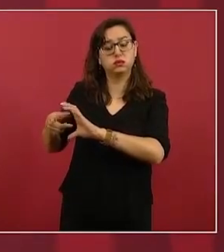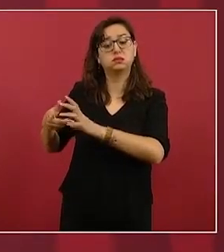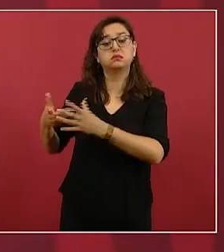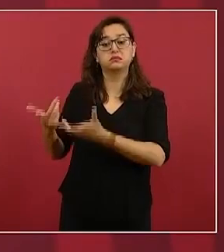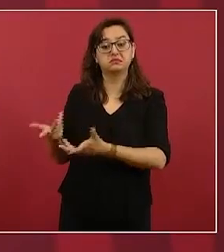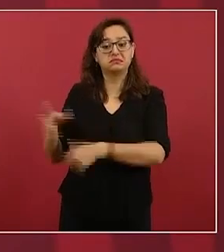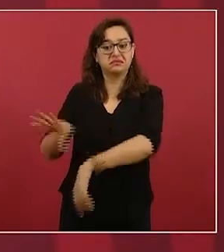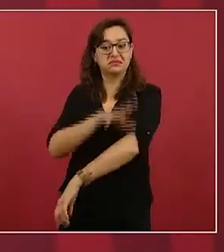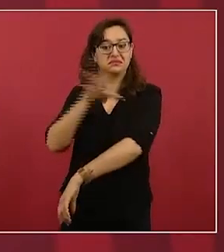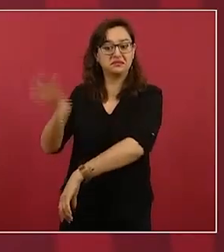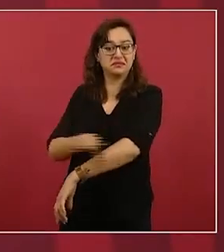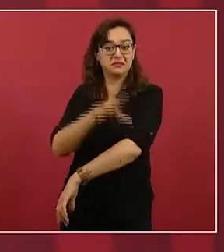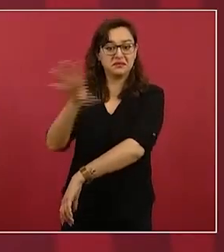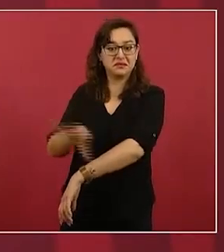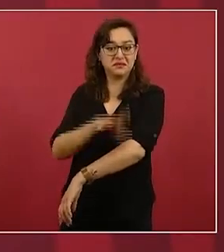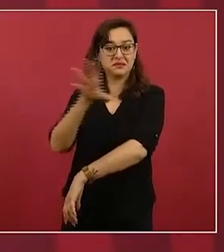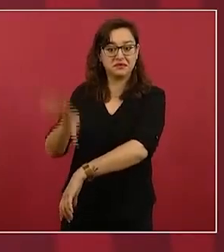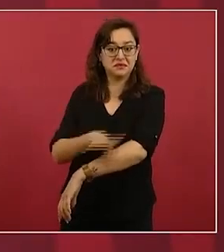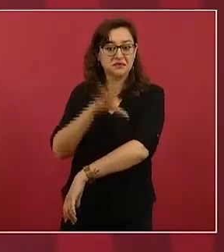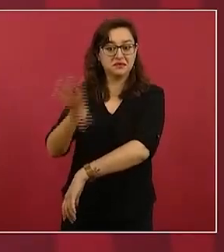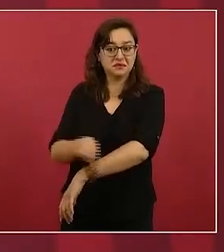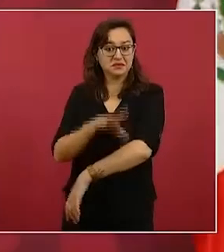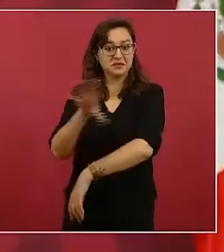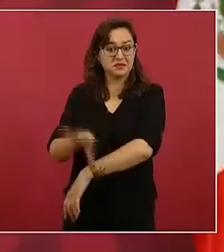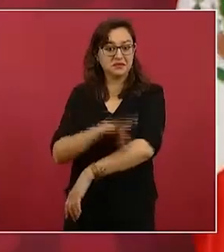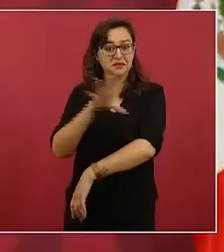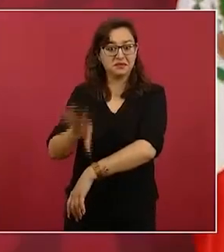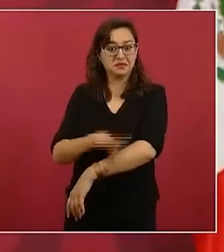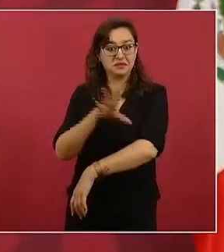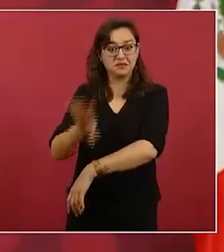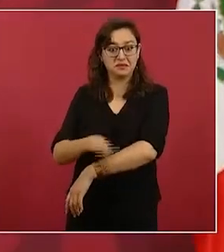que produce energía